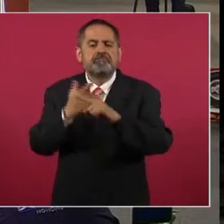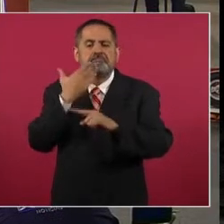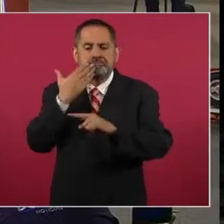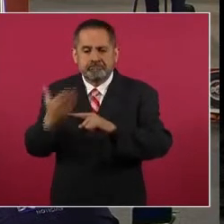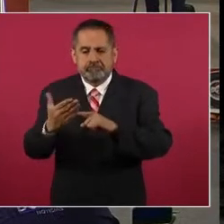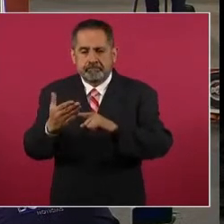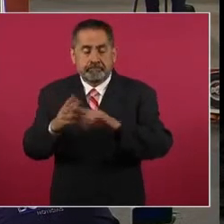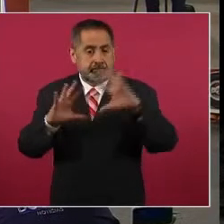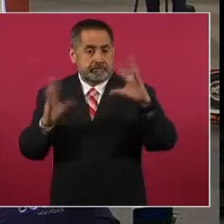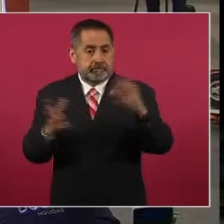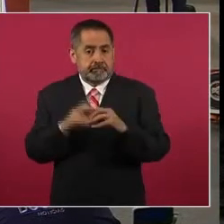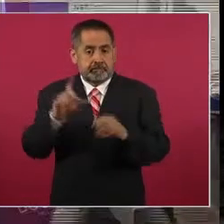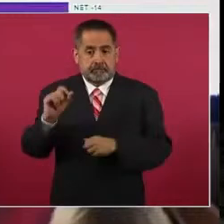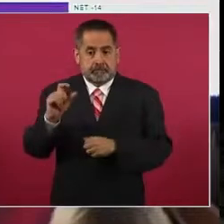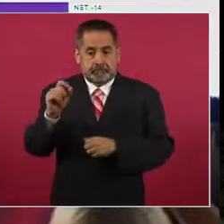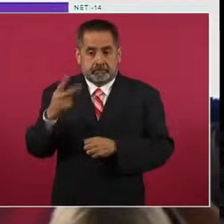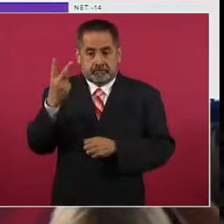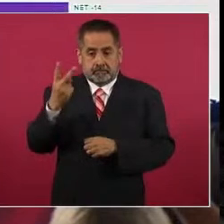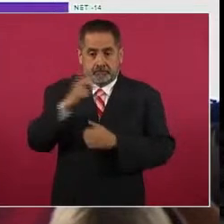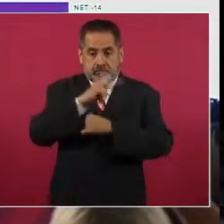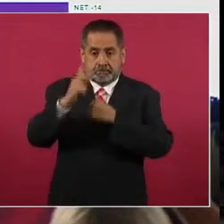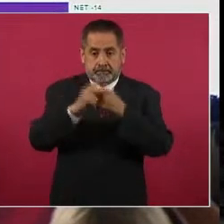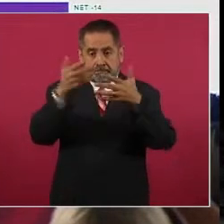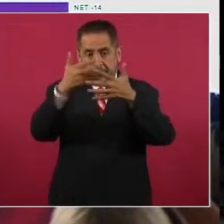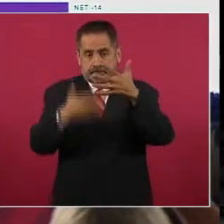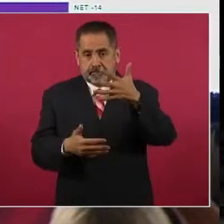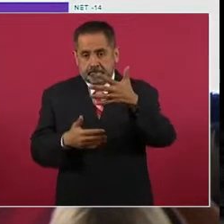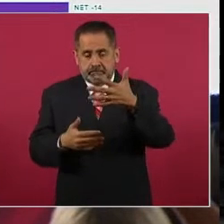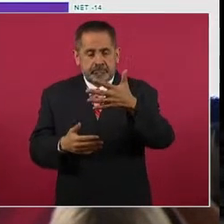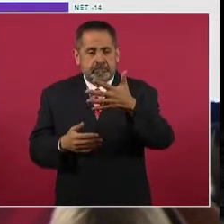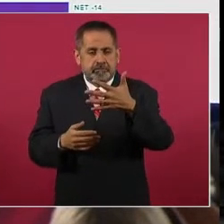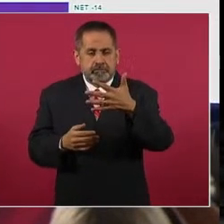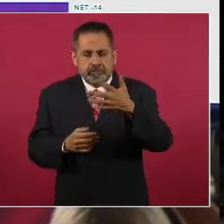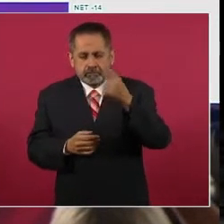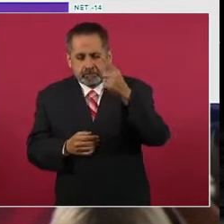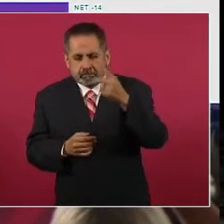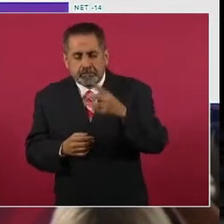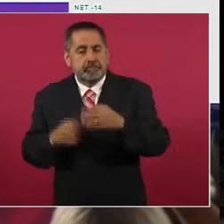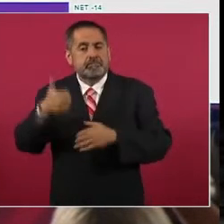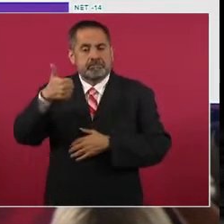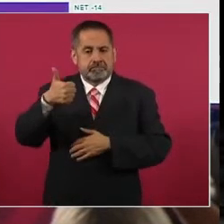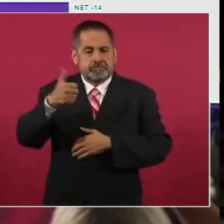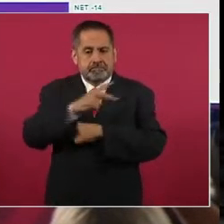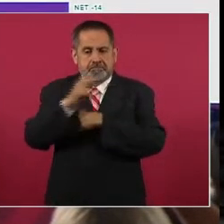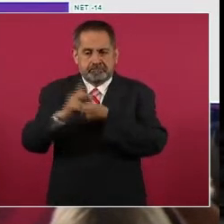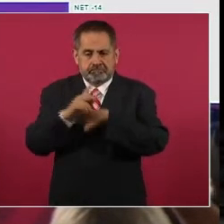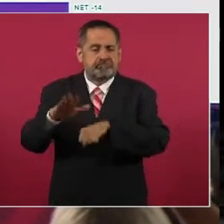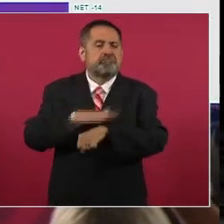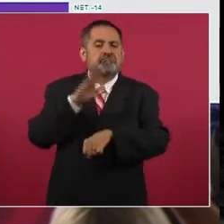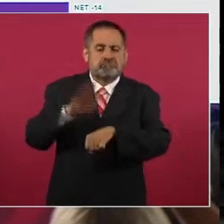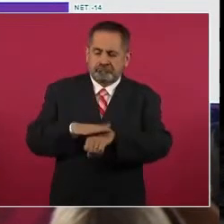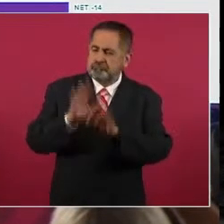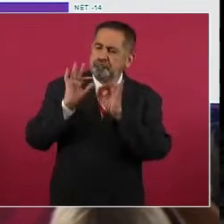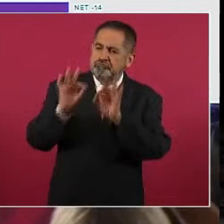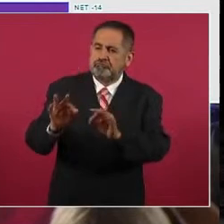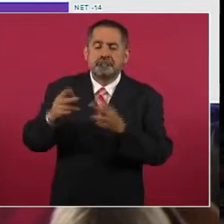de 22 aprobados uno dos tres cuatro cinco o seis gobernantes